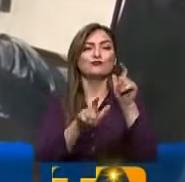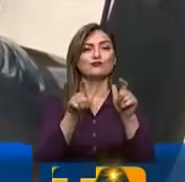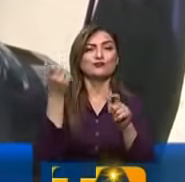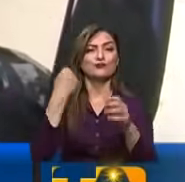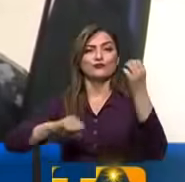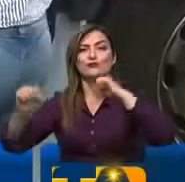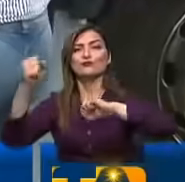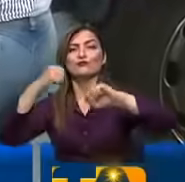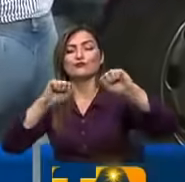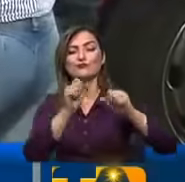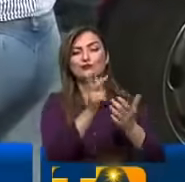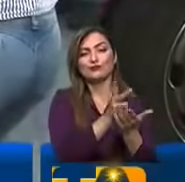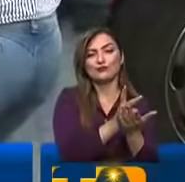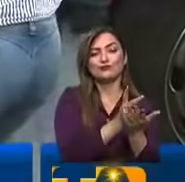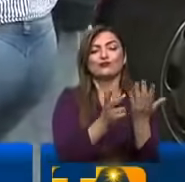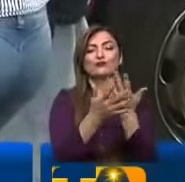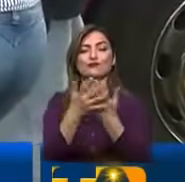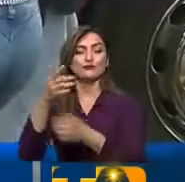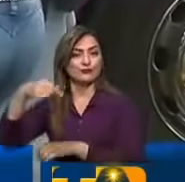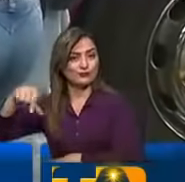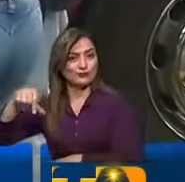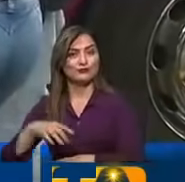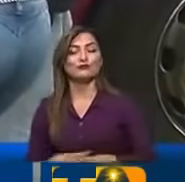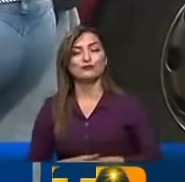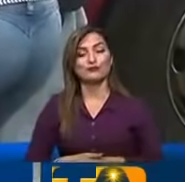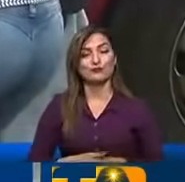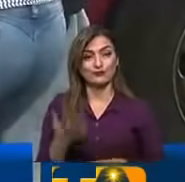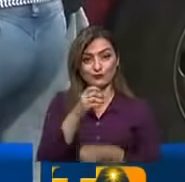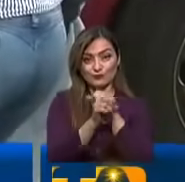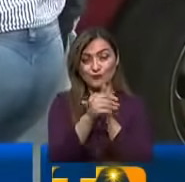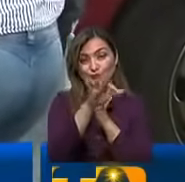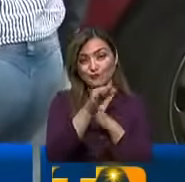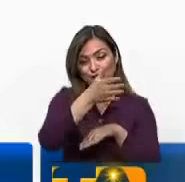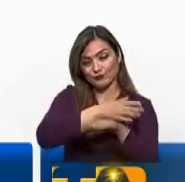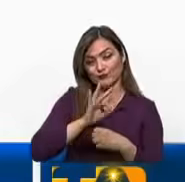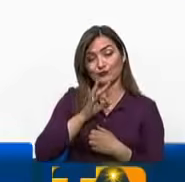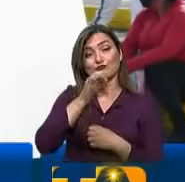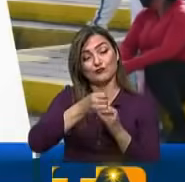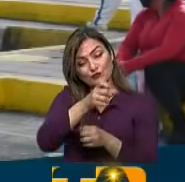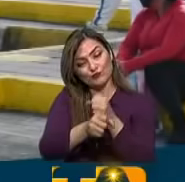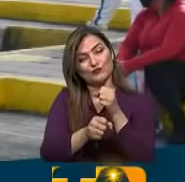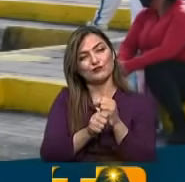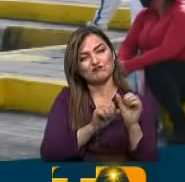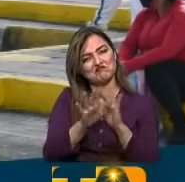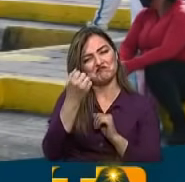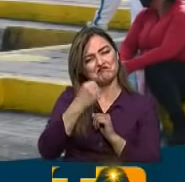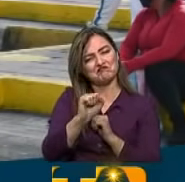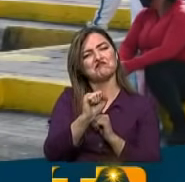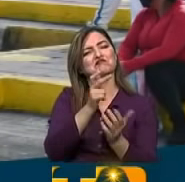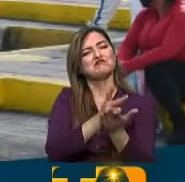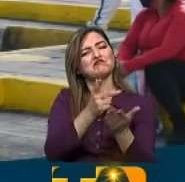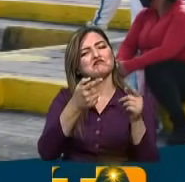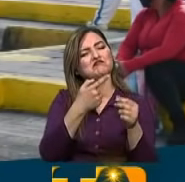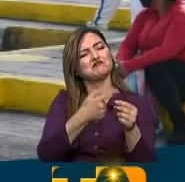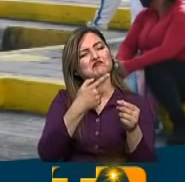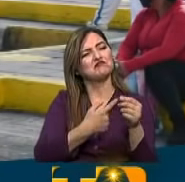de personas desde los terminales terrestres de la capital. En el 2019, previo a la pandemia, durante el feriado de fin de año, salieron desde los terminales de Quito